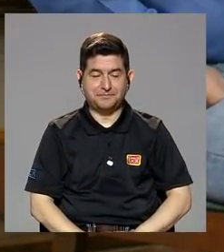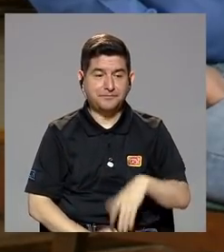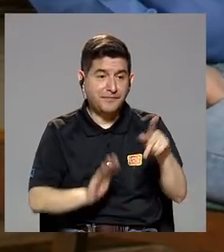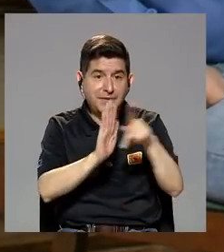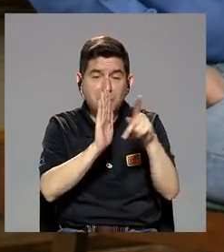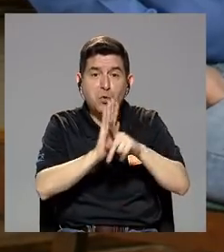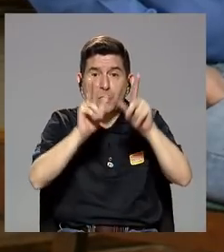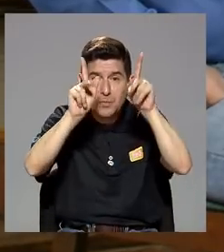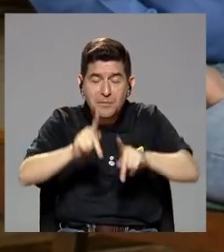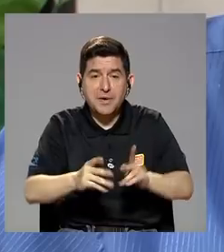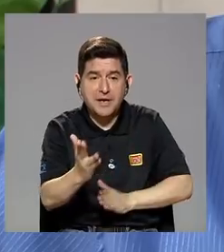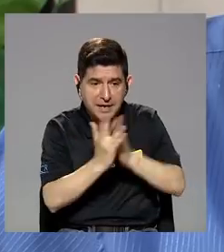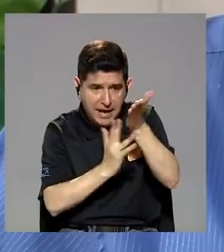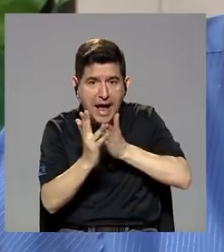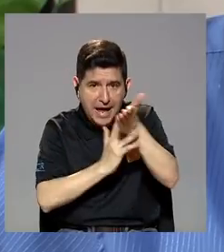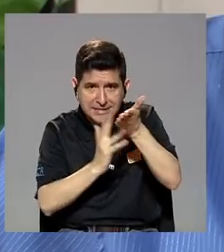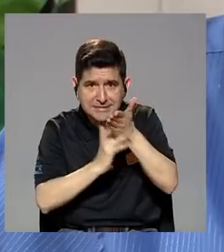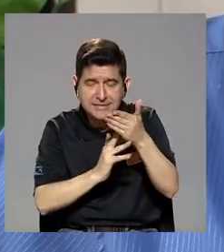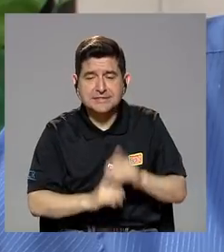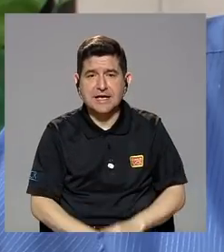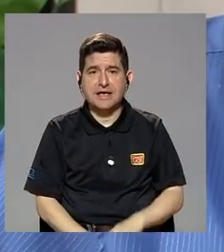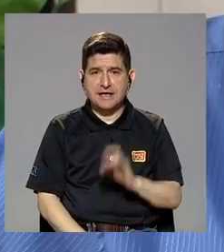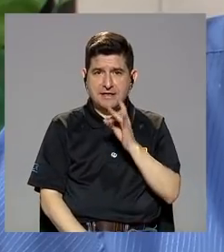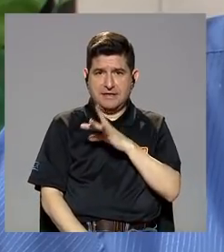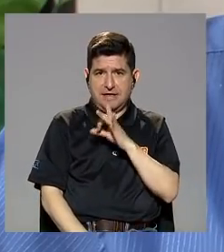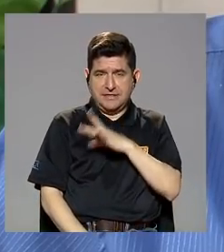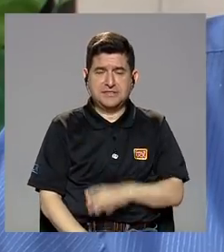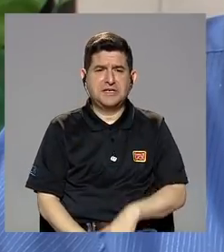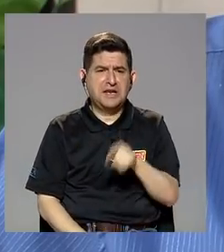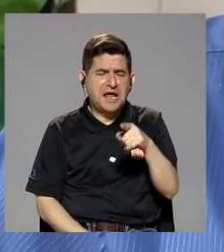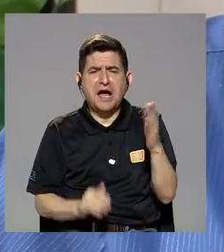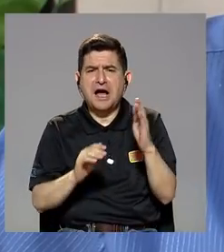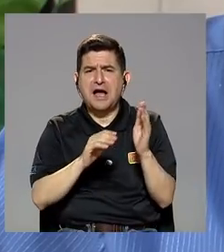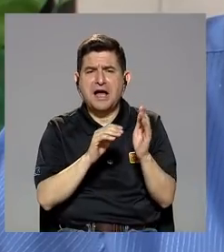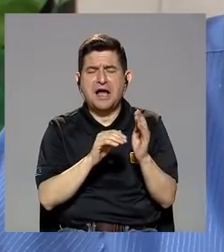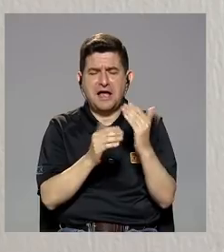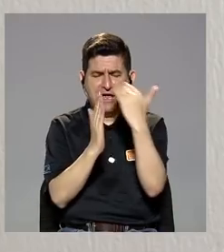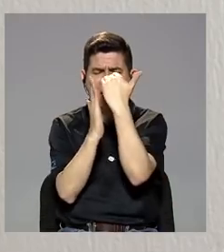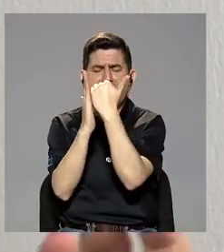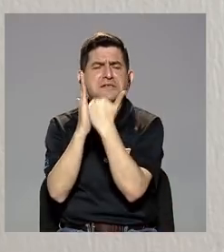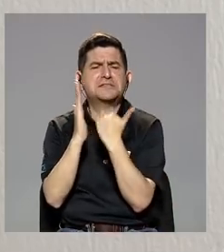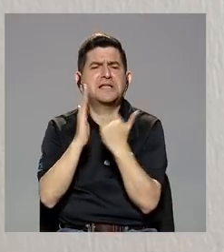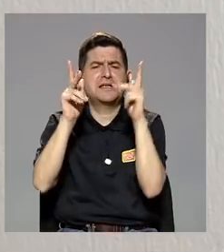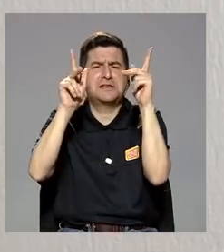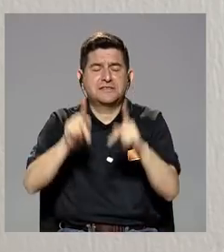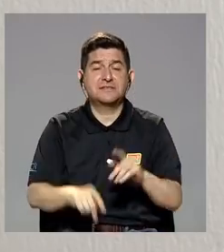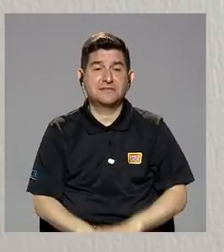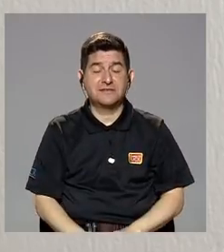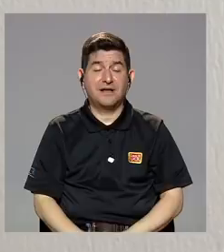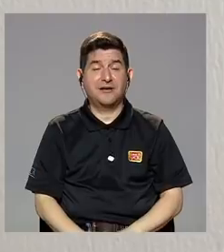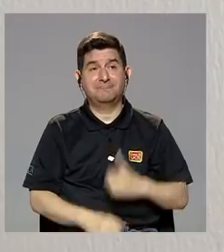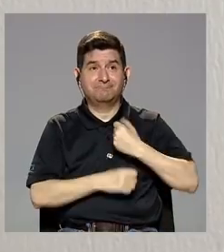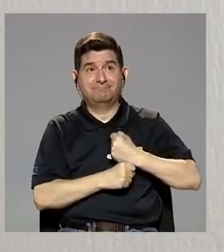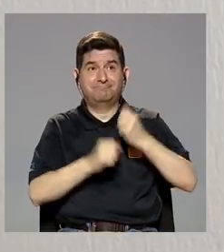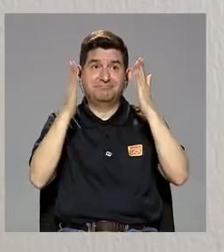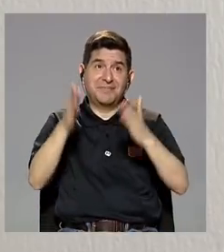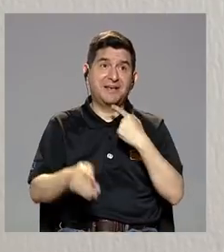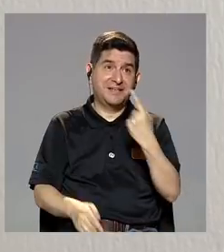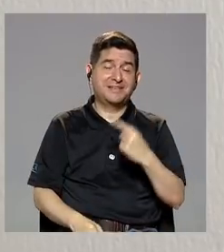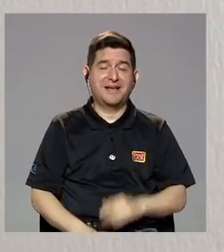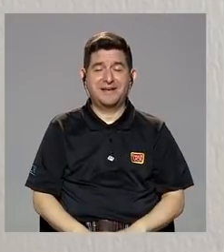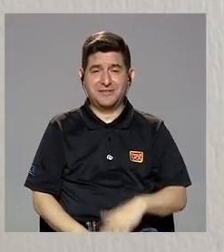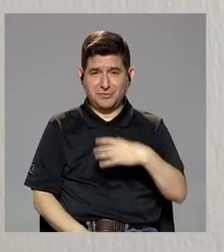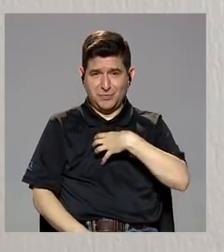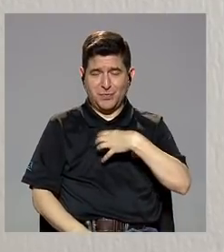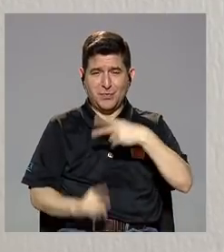les prohibía a la gente ingresar a chile los que están en esta lista con ese lenguaje tan característico de los militares a